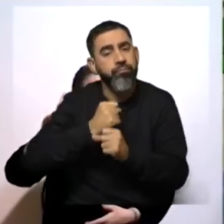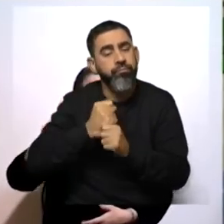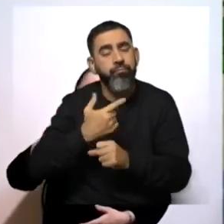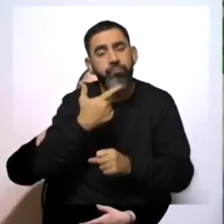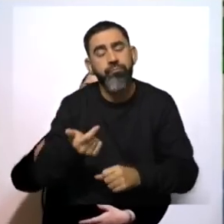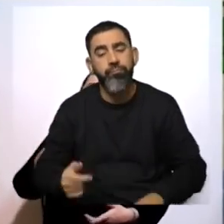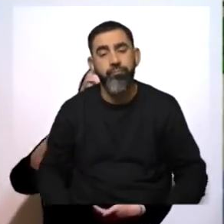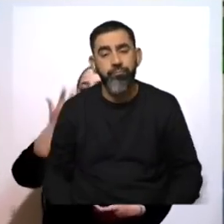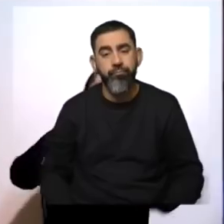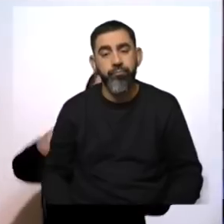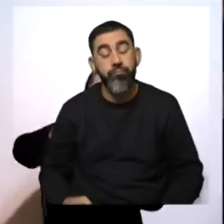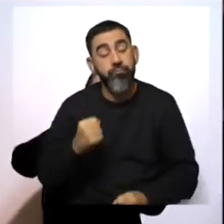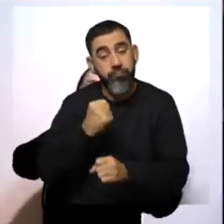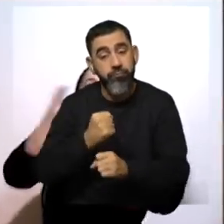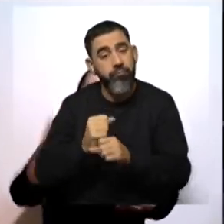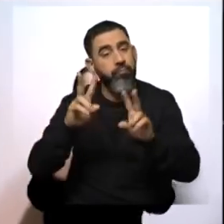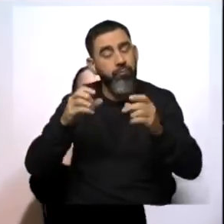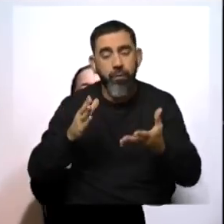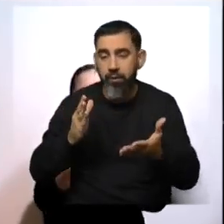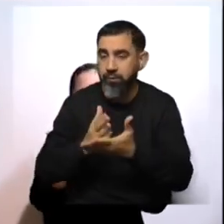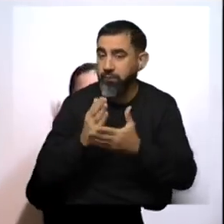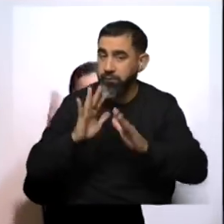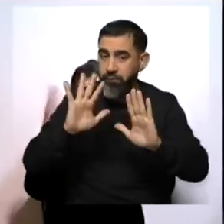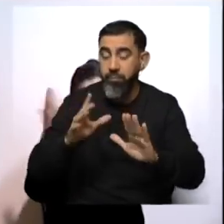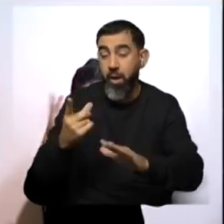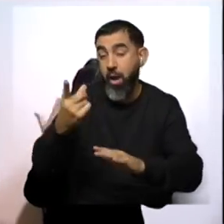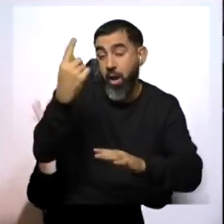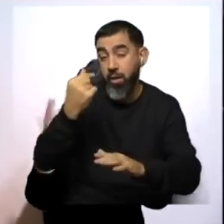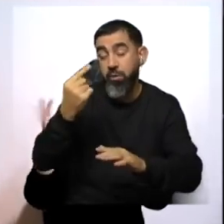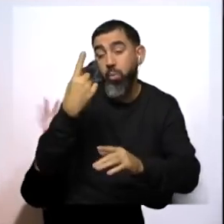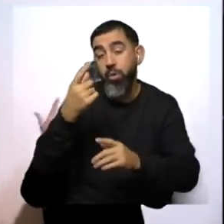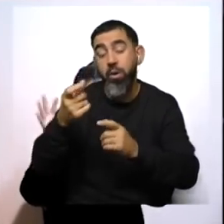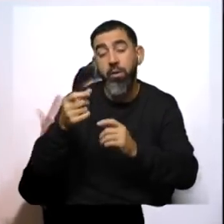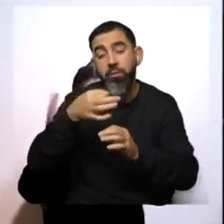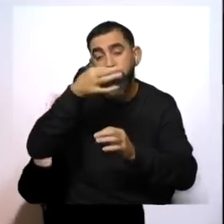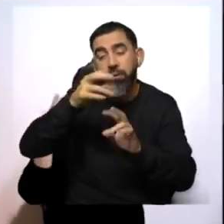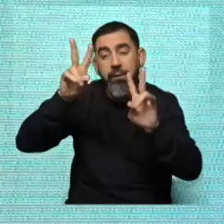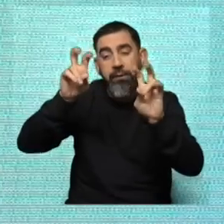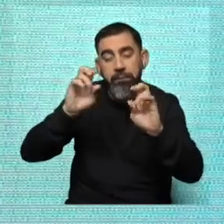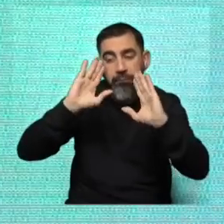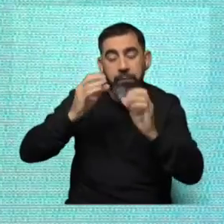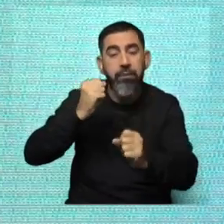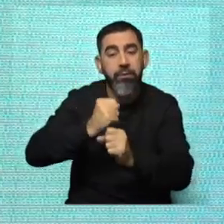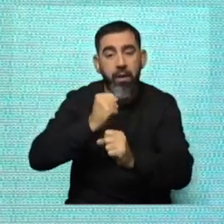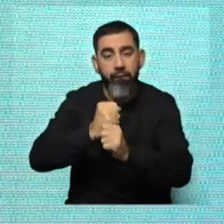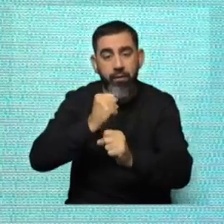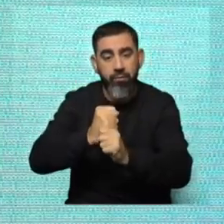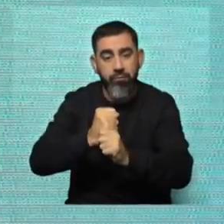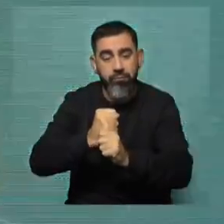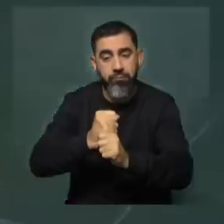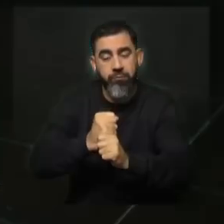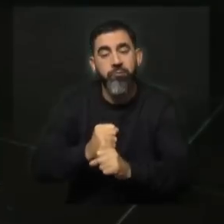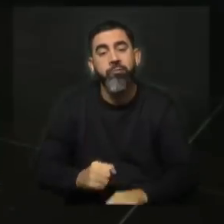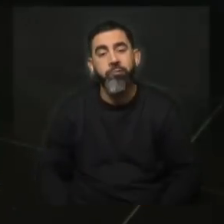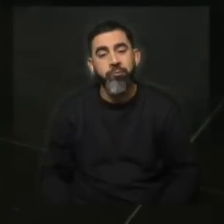bueno el empleo es uno de los temas que siempre está de la mano de hecho ayer había uno de los paneles que era específicamente para el empleo Y la verdad es que